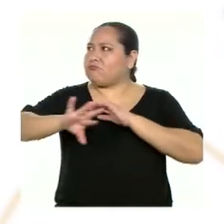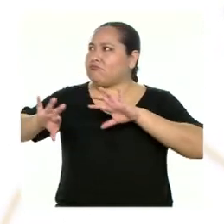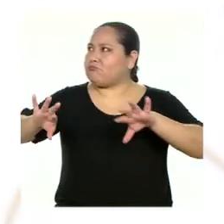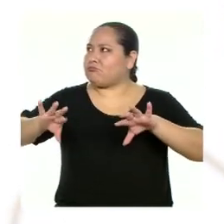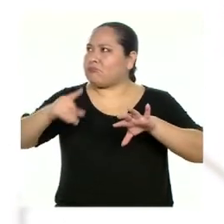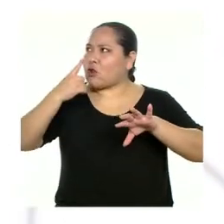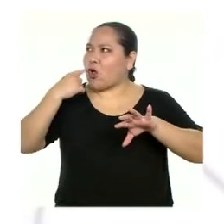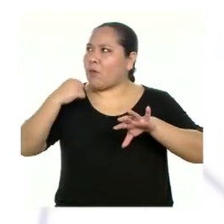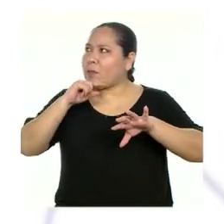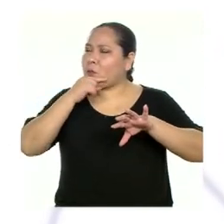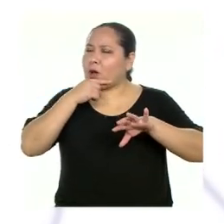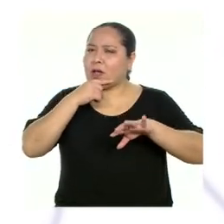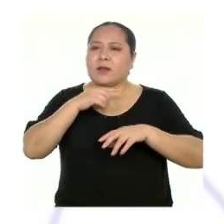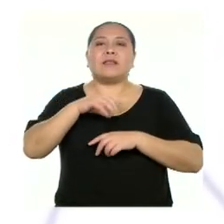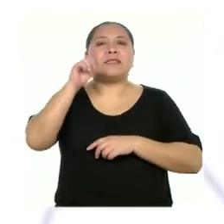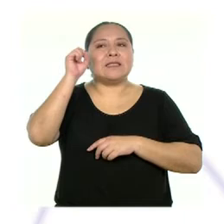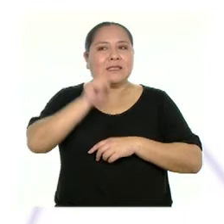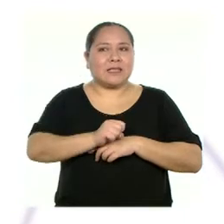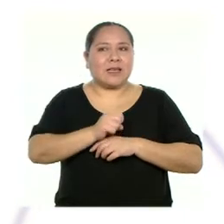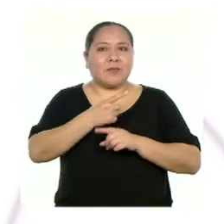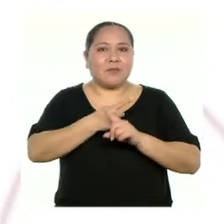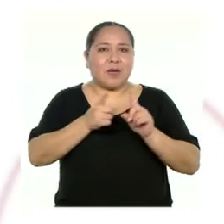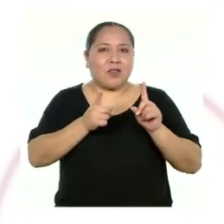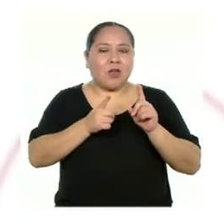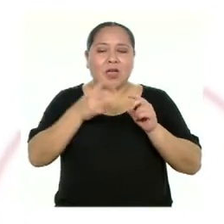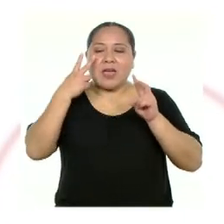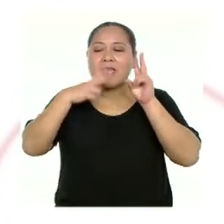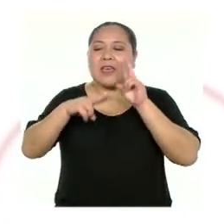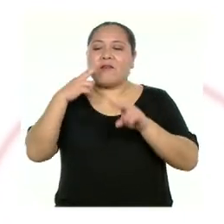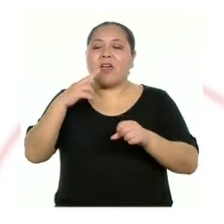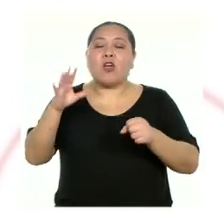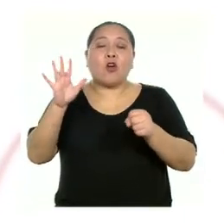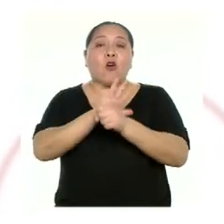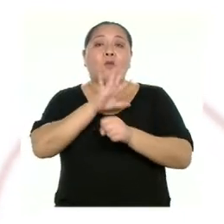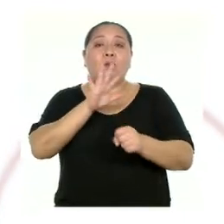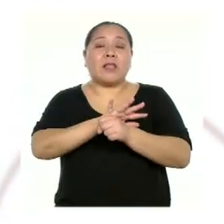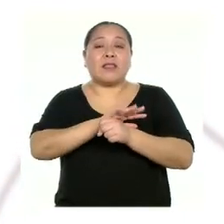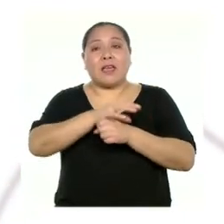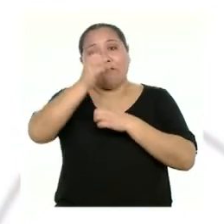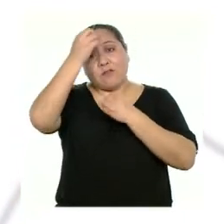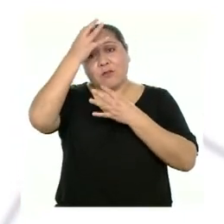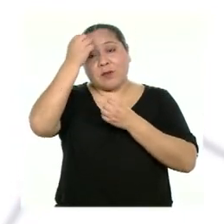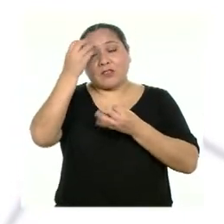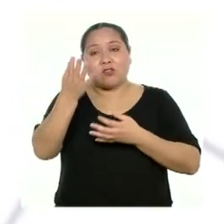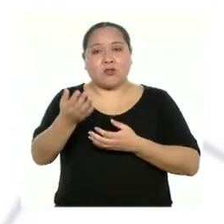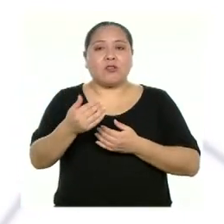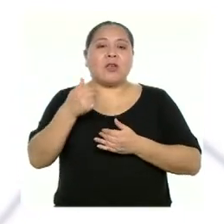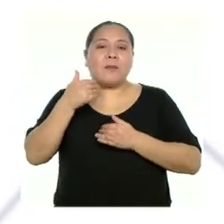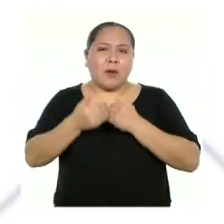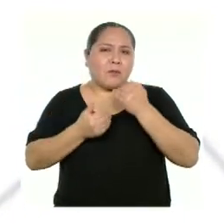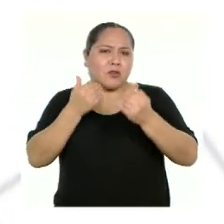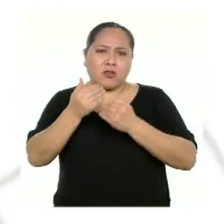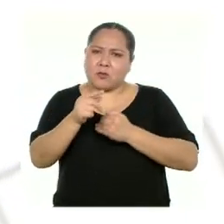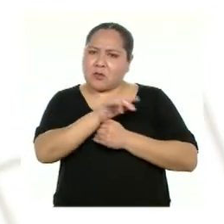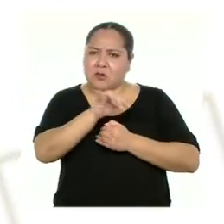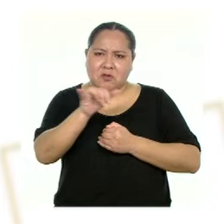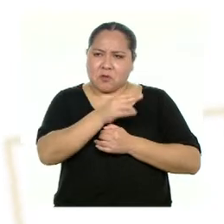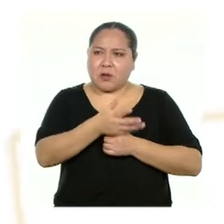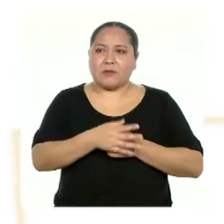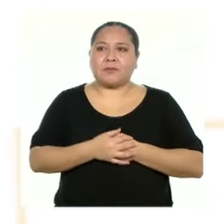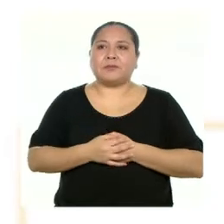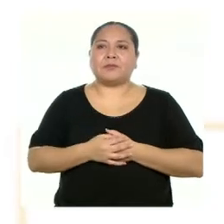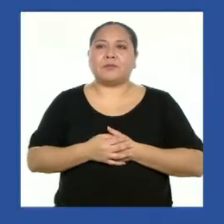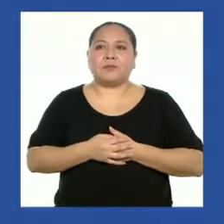Sí, solo hay que tener en cuenta el total de datos que tenemos y la frecuencia que usaremos, pero el procedimiento es el mismo.